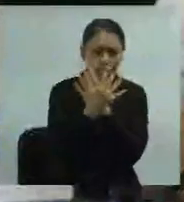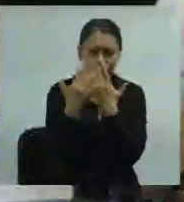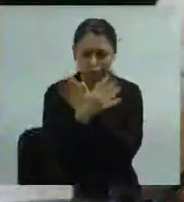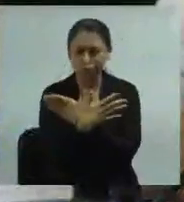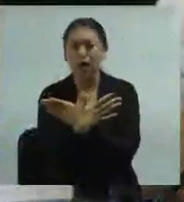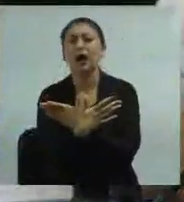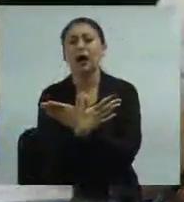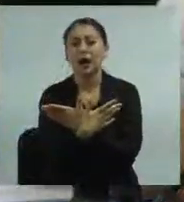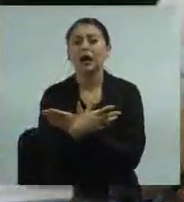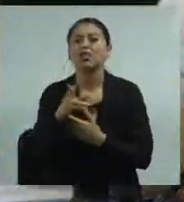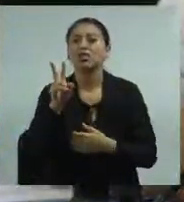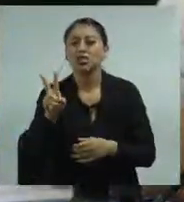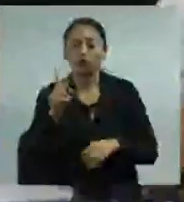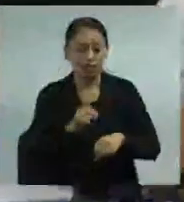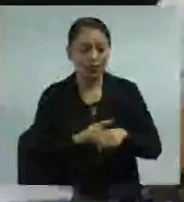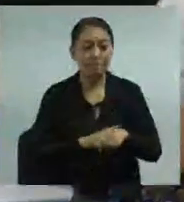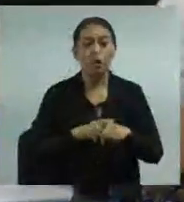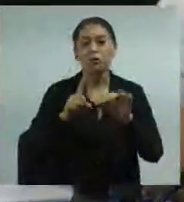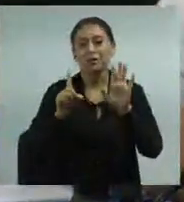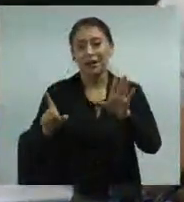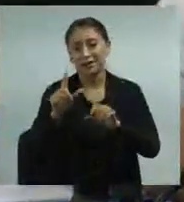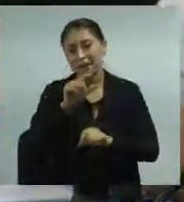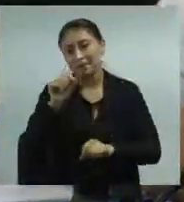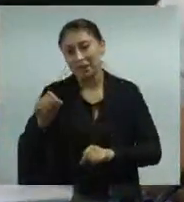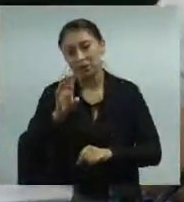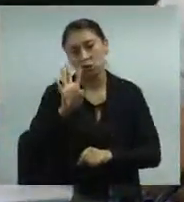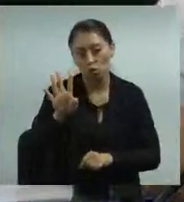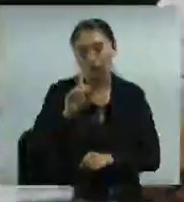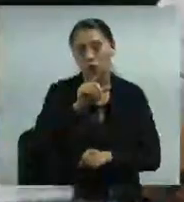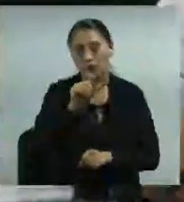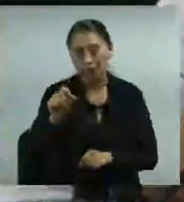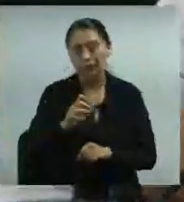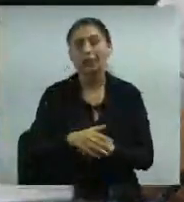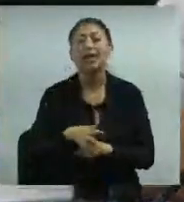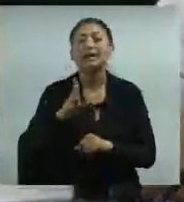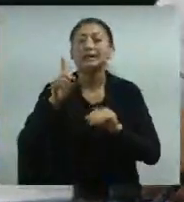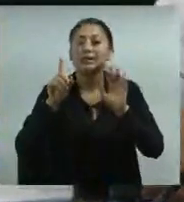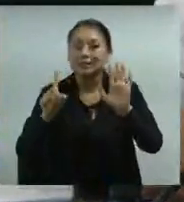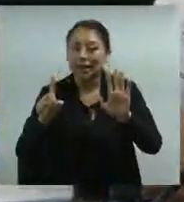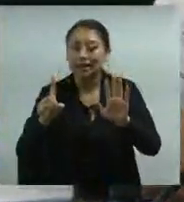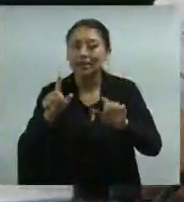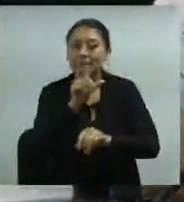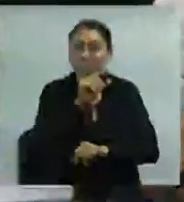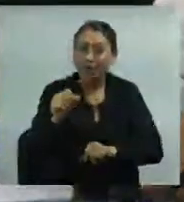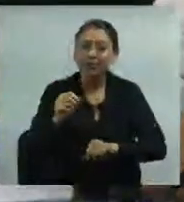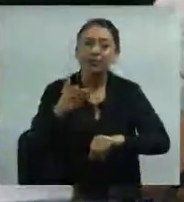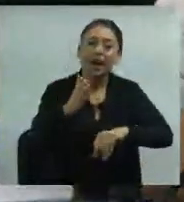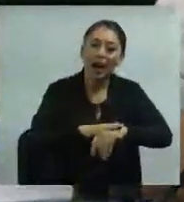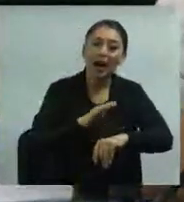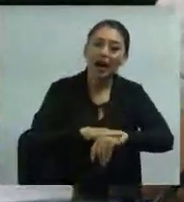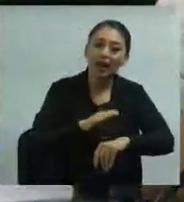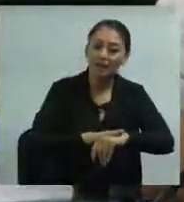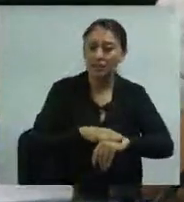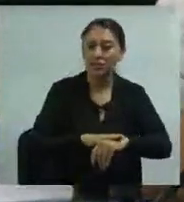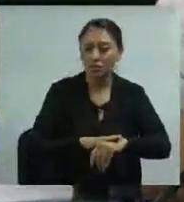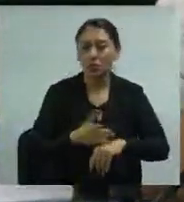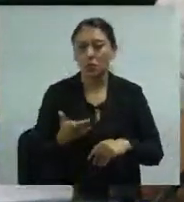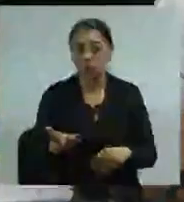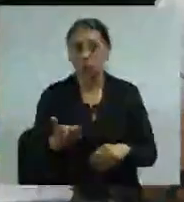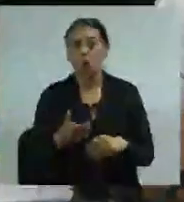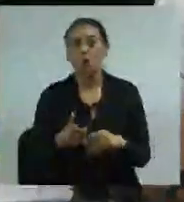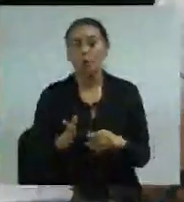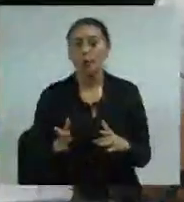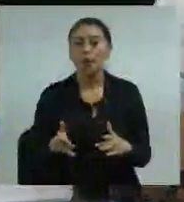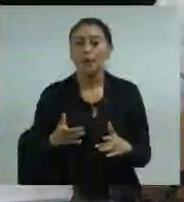con dos plazos, que es el de los 6 meses y el de los 4. El de los 6 meses es el aviso que debe dar la carrera judicial